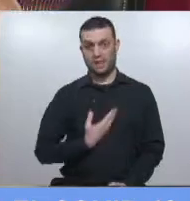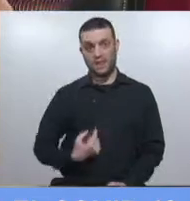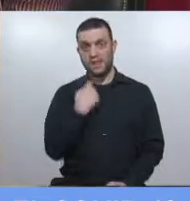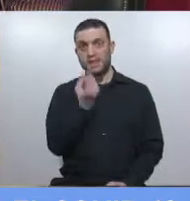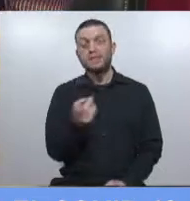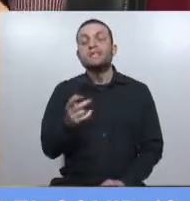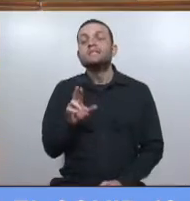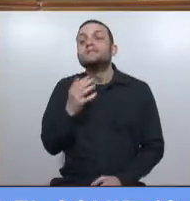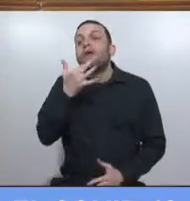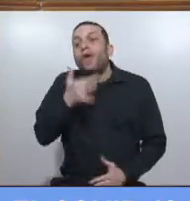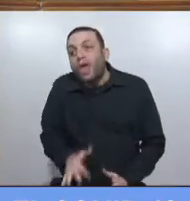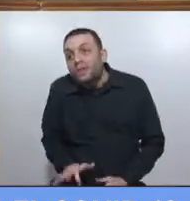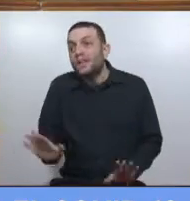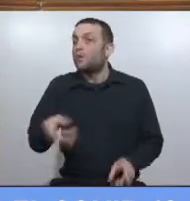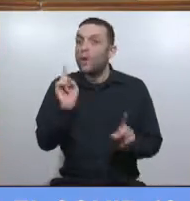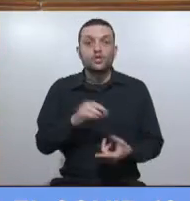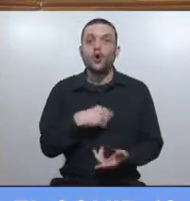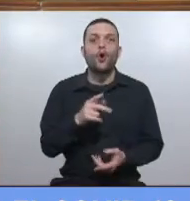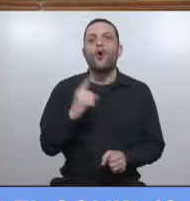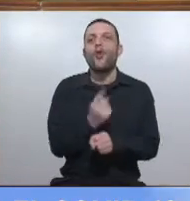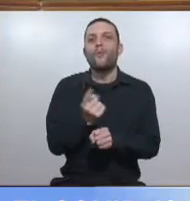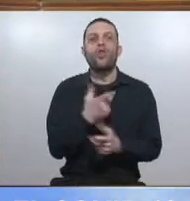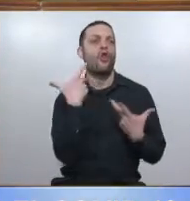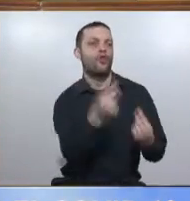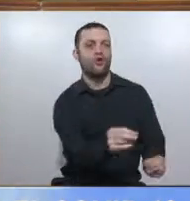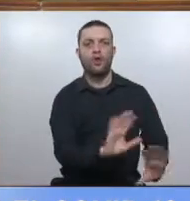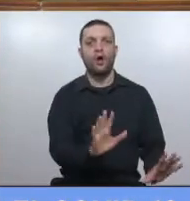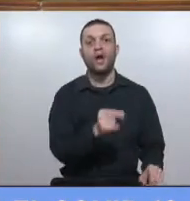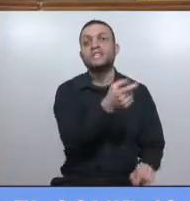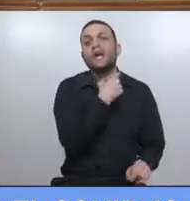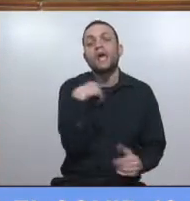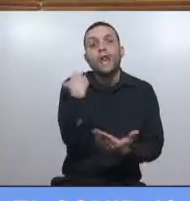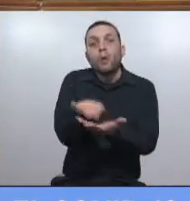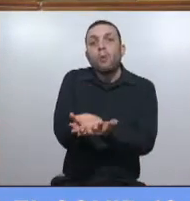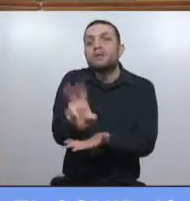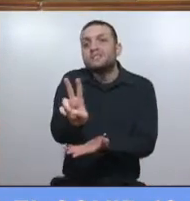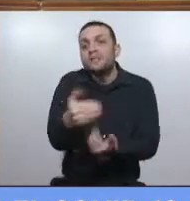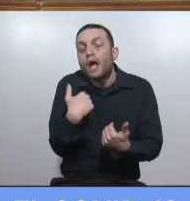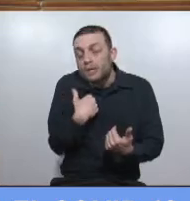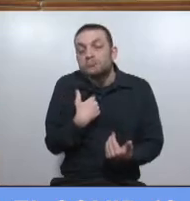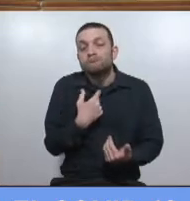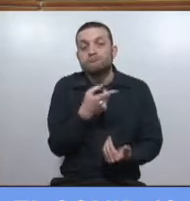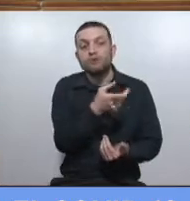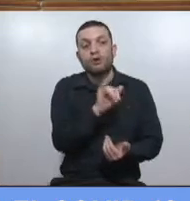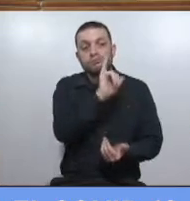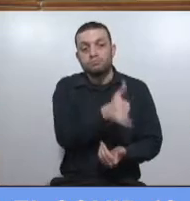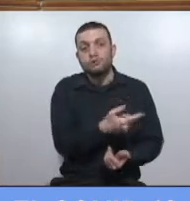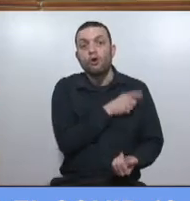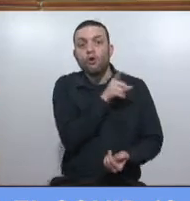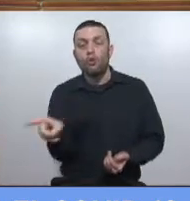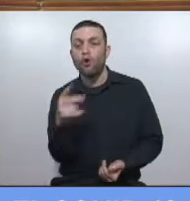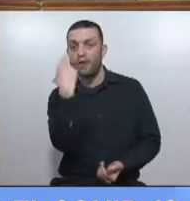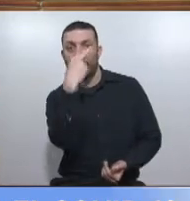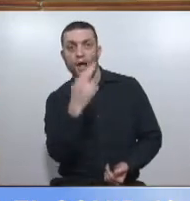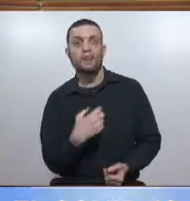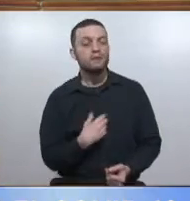lamento propone yo no le puedo negar a la cena la senadora que presente en cualquier momento una cuestión de privilegio en este caso contra el senador recall